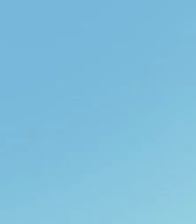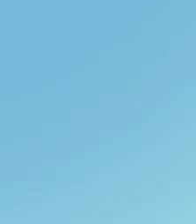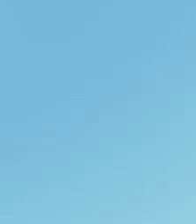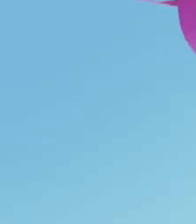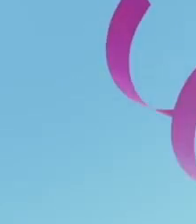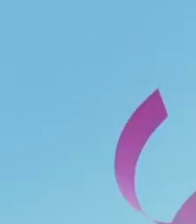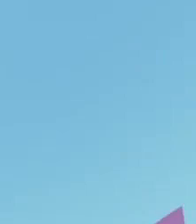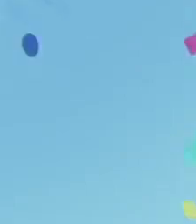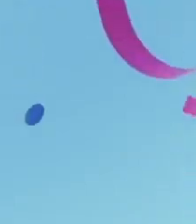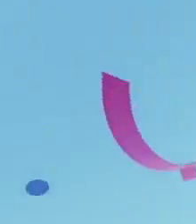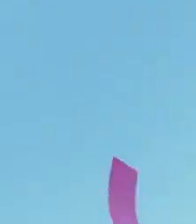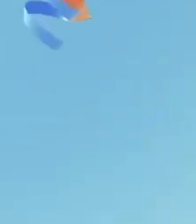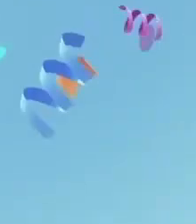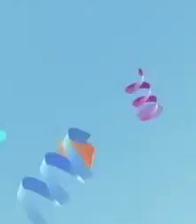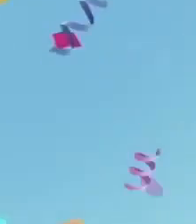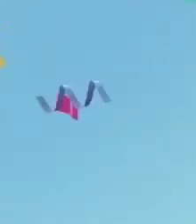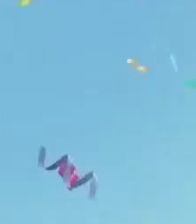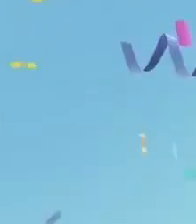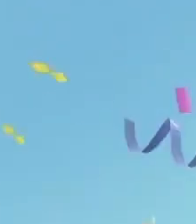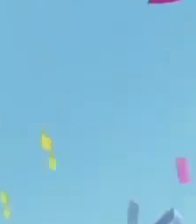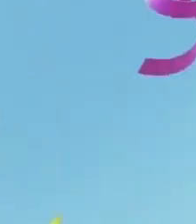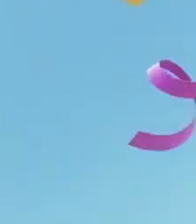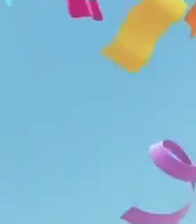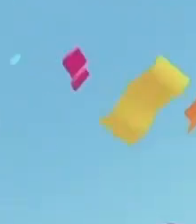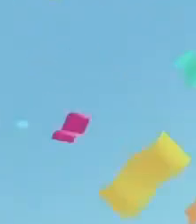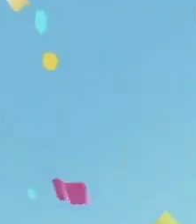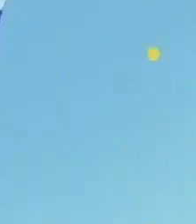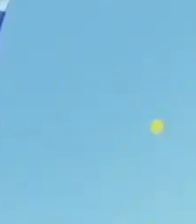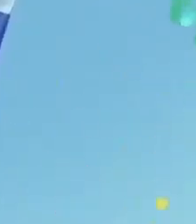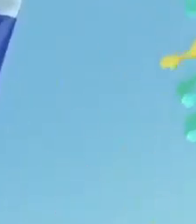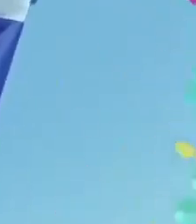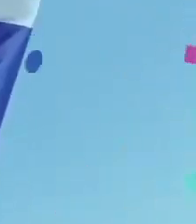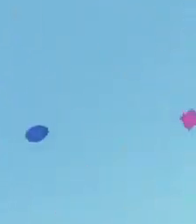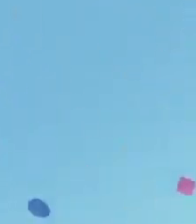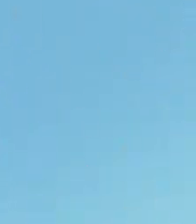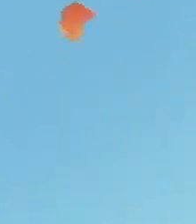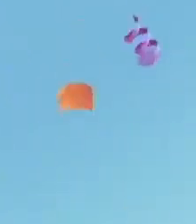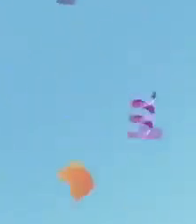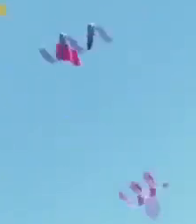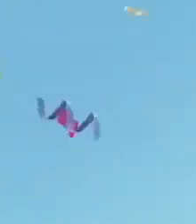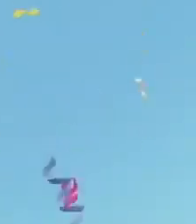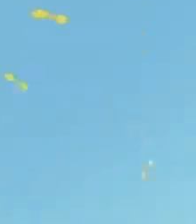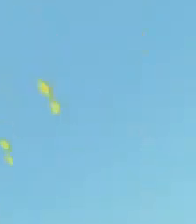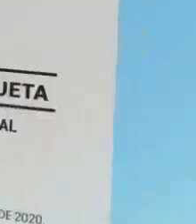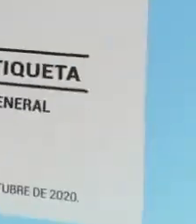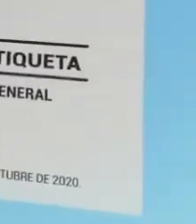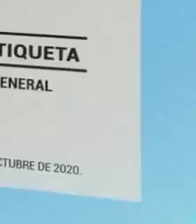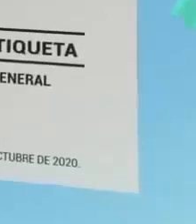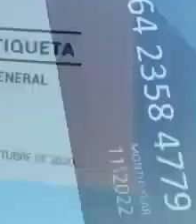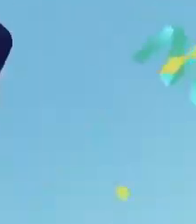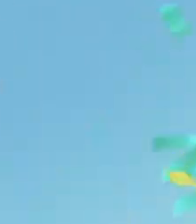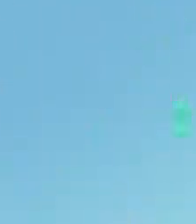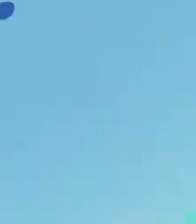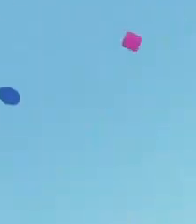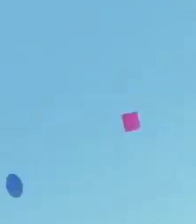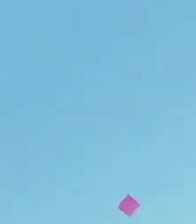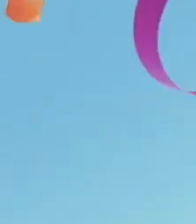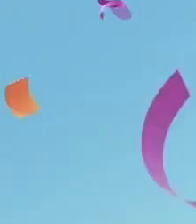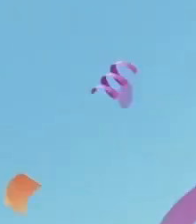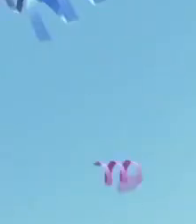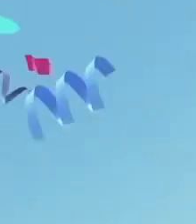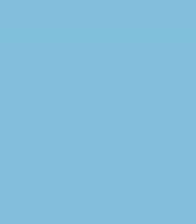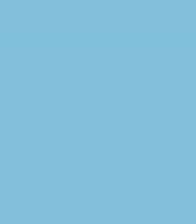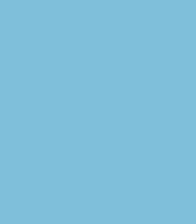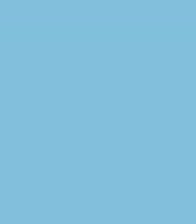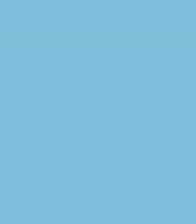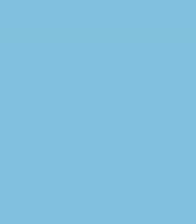Llegó el avenazo millonario Alpina. Compra tu vaso y busca la doble tapa ganadora. O encuentra la tarjeta premiada dentro de la bolsa multiempaque. Podrás ganar tarjetas de débito de hasta